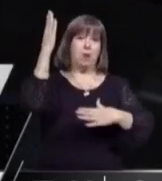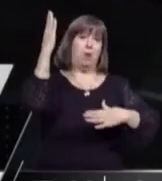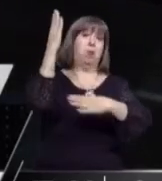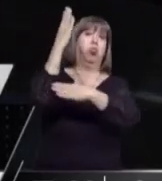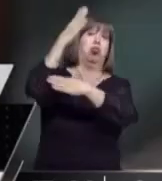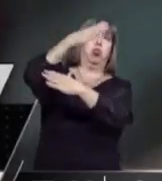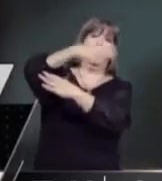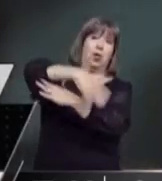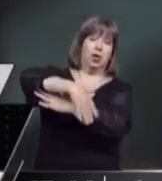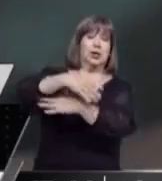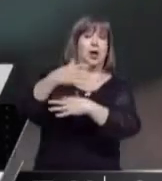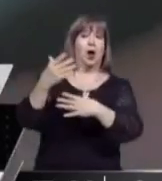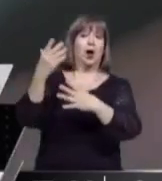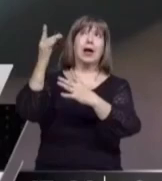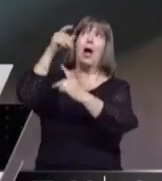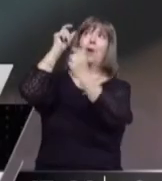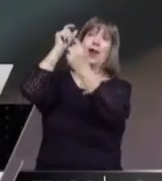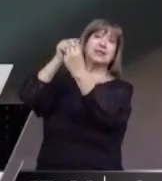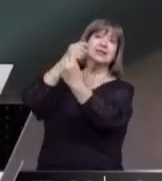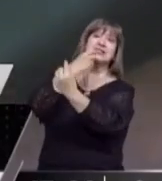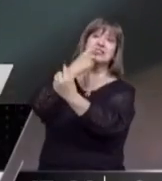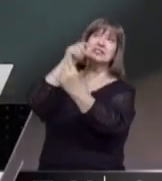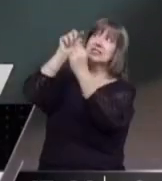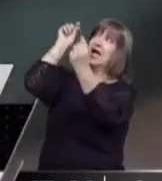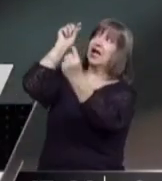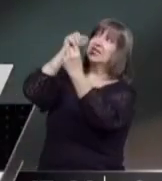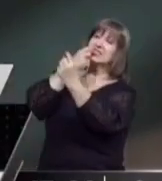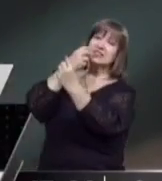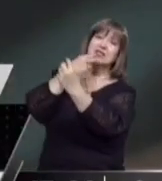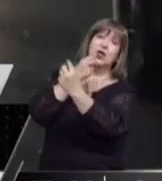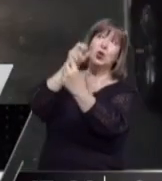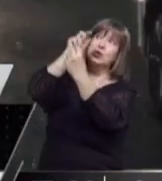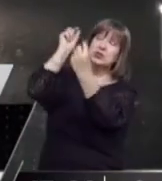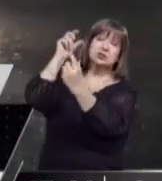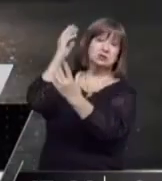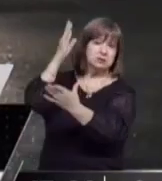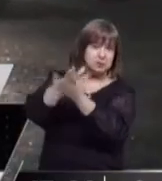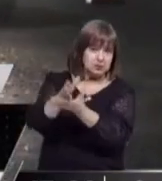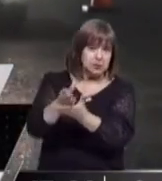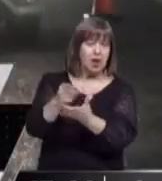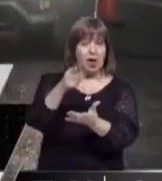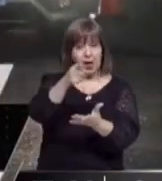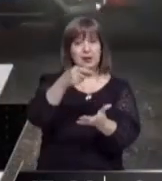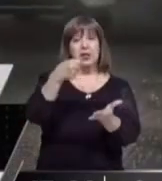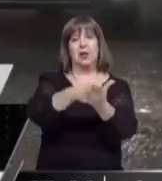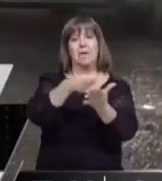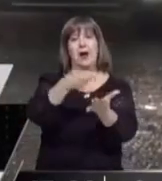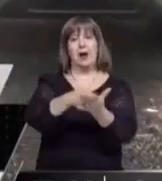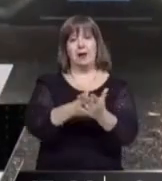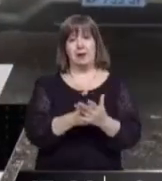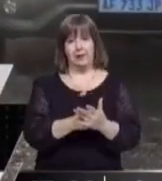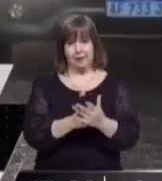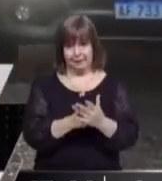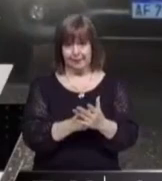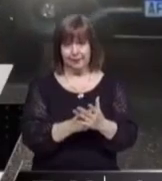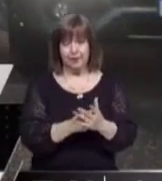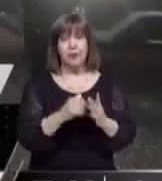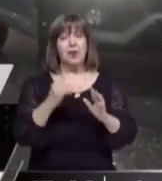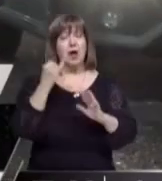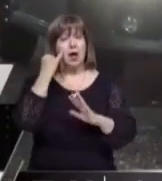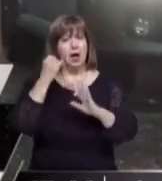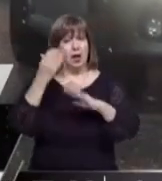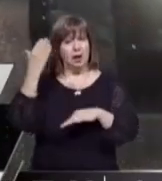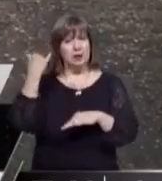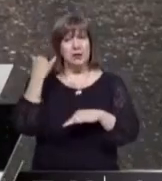un tercero, ¿no?, que no dañe la vida o la seguridad de una persona. Este caso Yáñez, ¿sí?, que fue un caso que